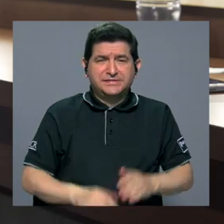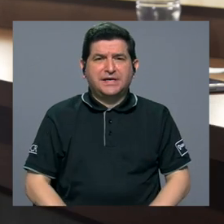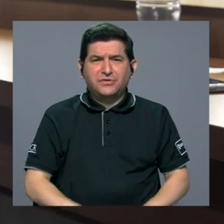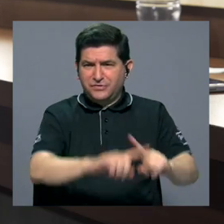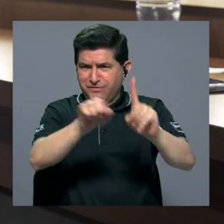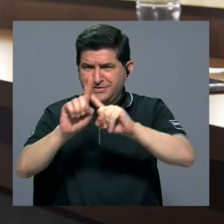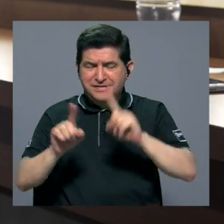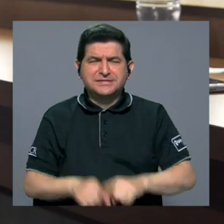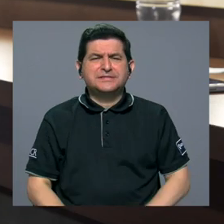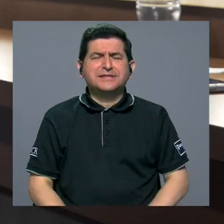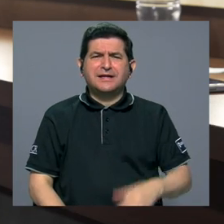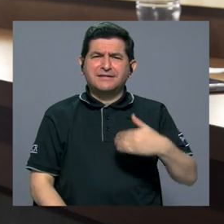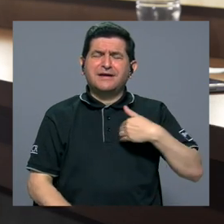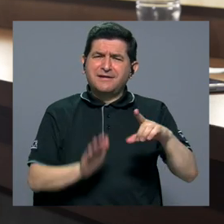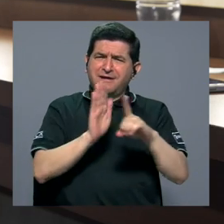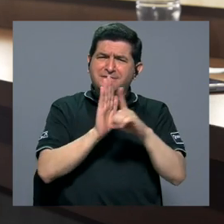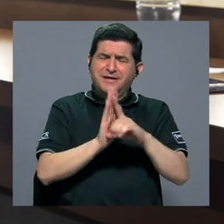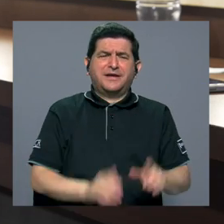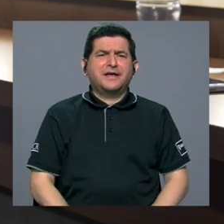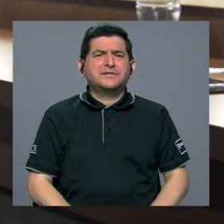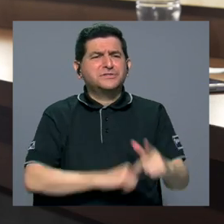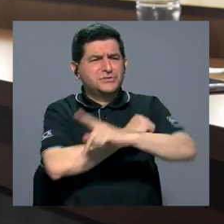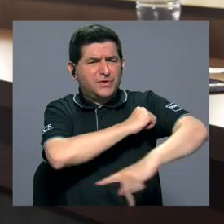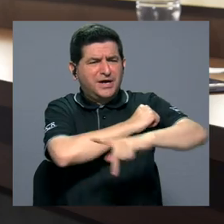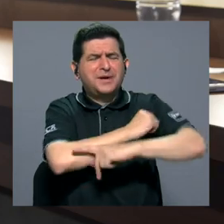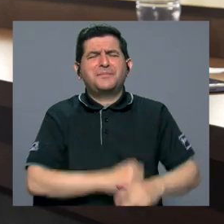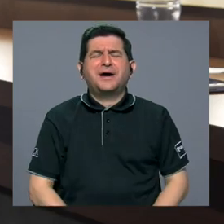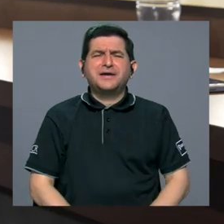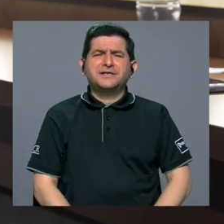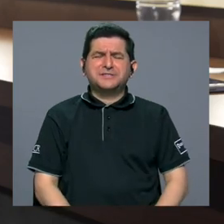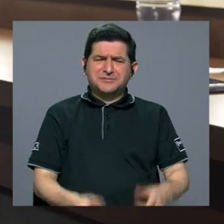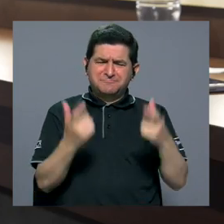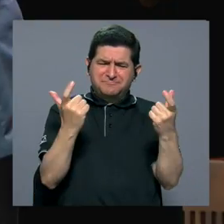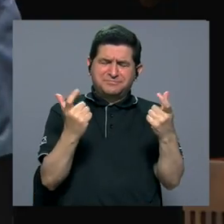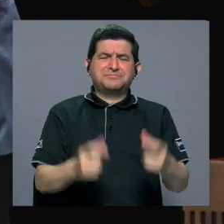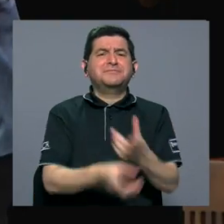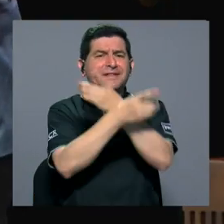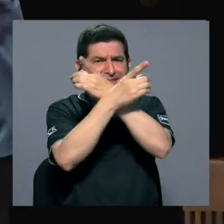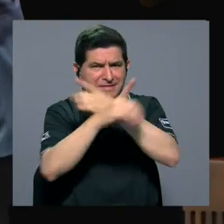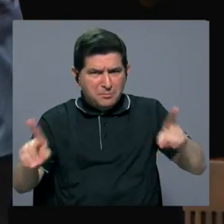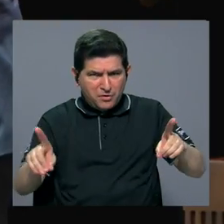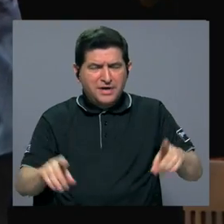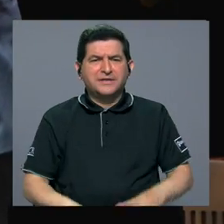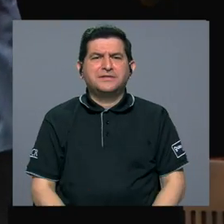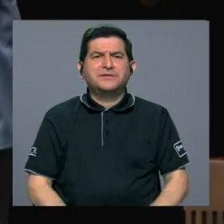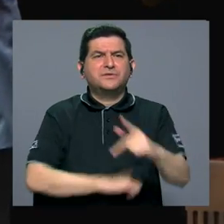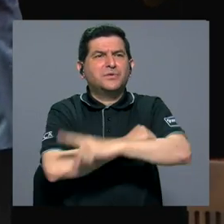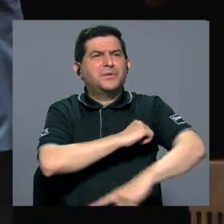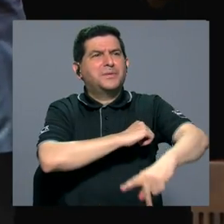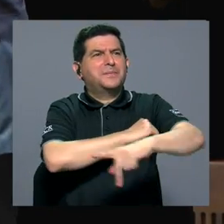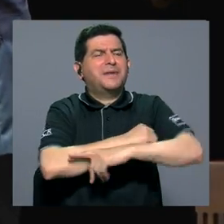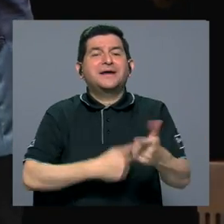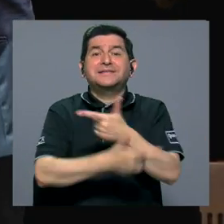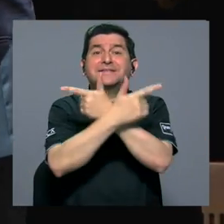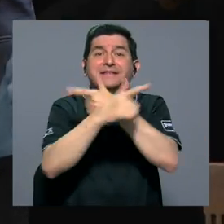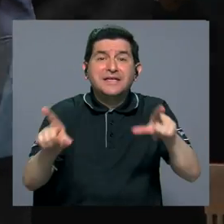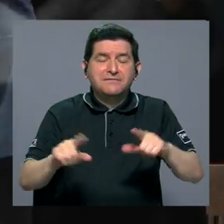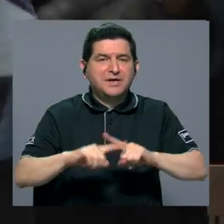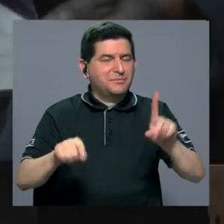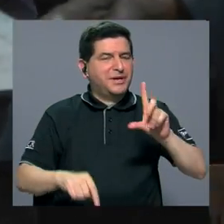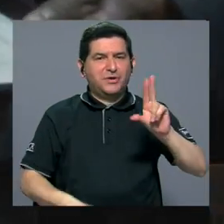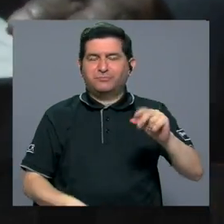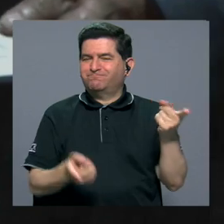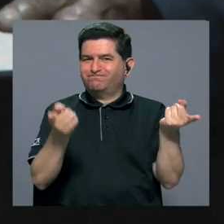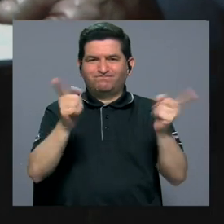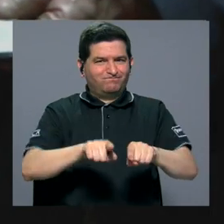creadores merecerían venir de un país próspero, de un país democrático, de un país en libertad, y no es